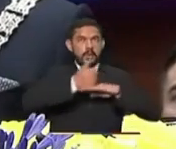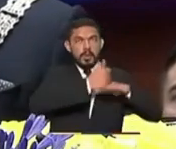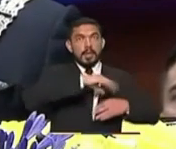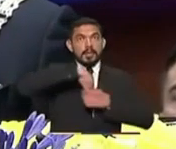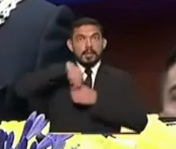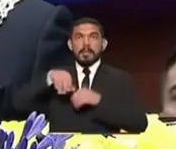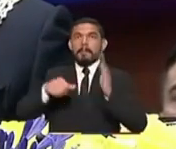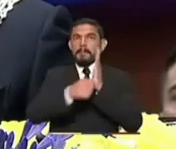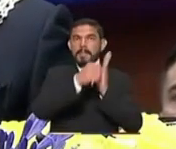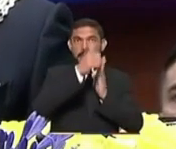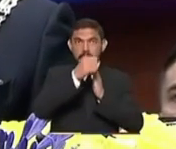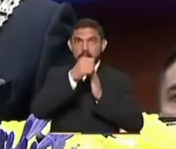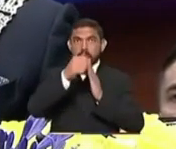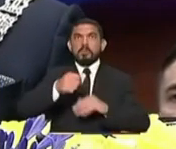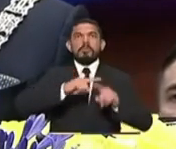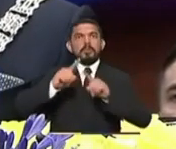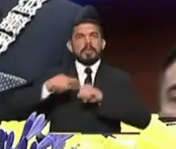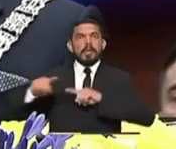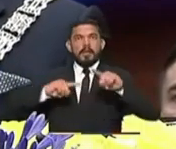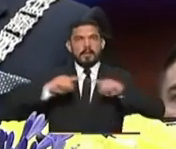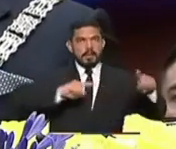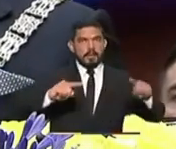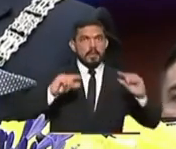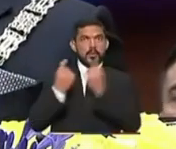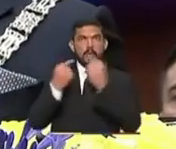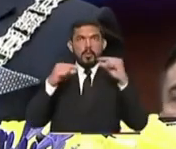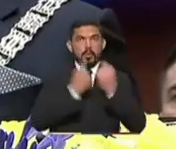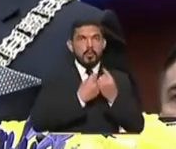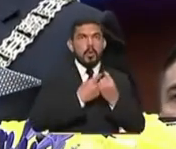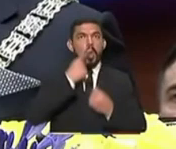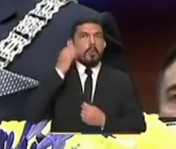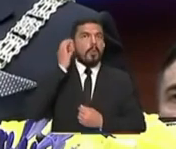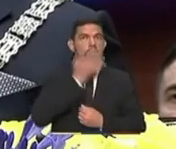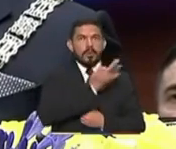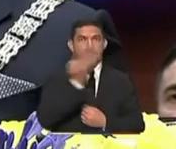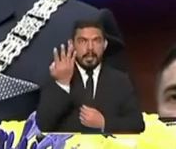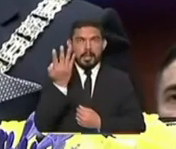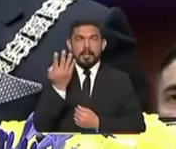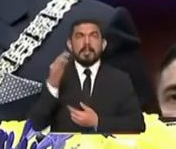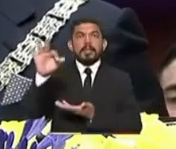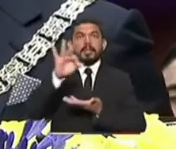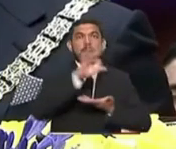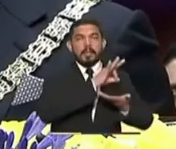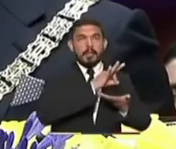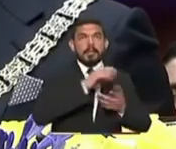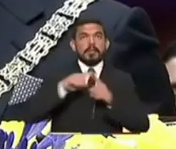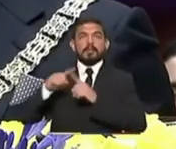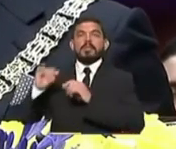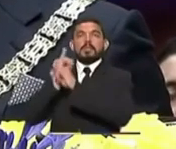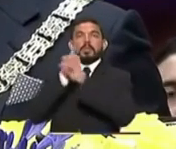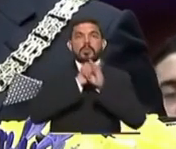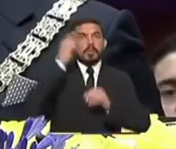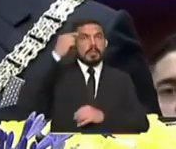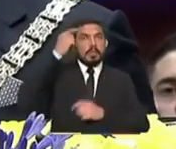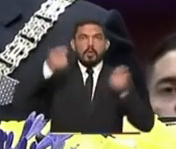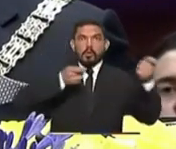ministros y jefes de delegación, señoras y señores representantes de las funciones del Estado y organismos de